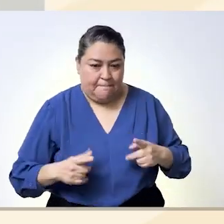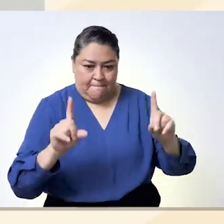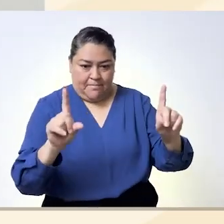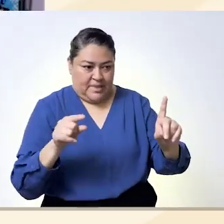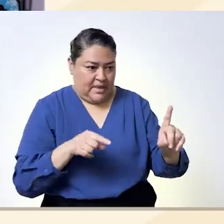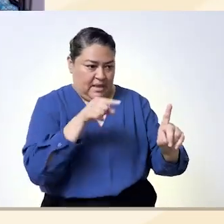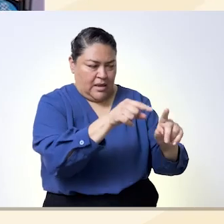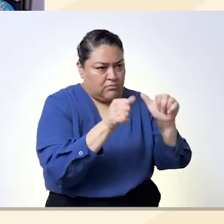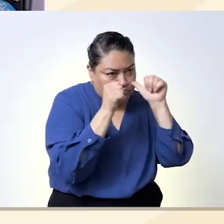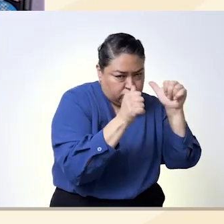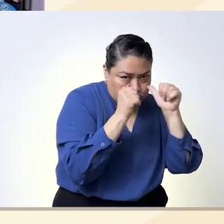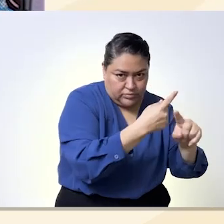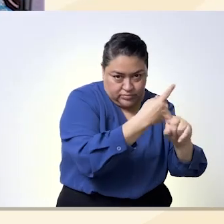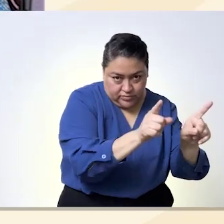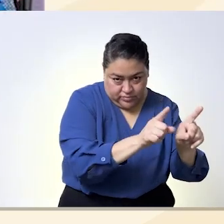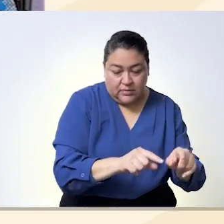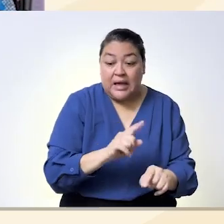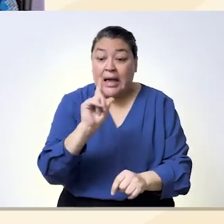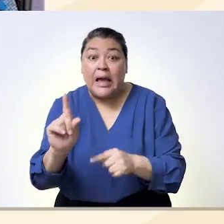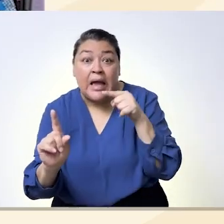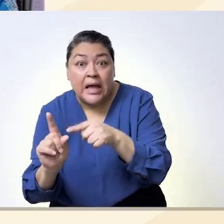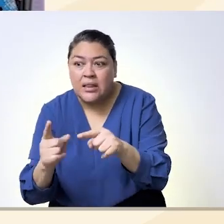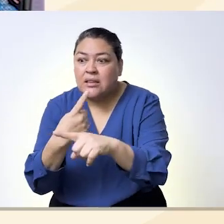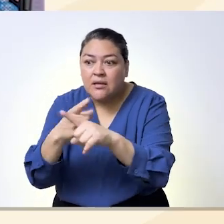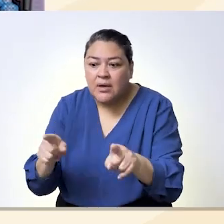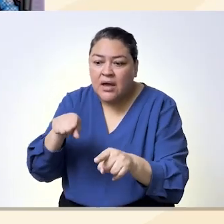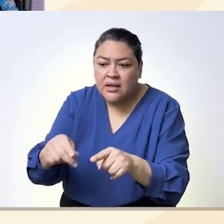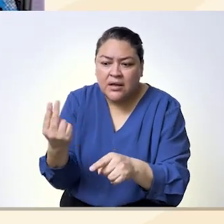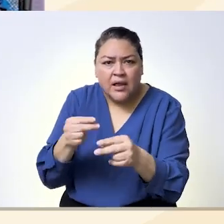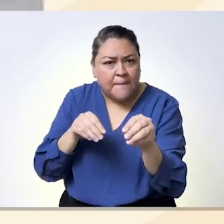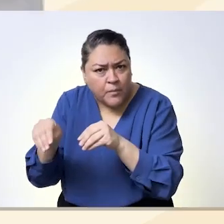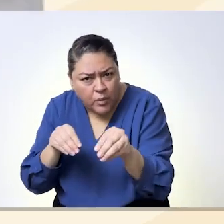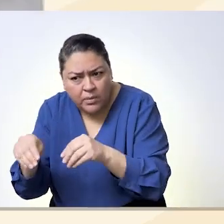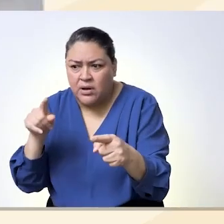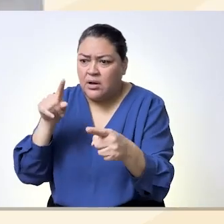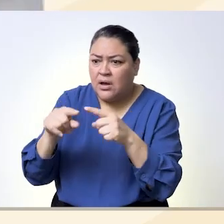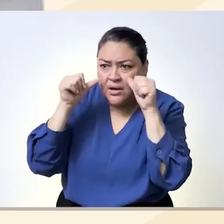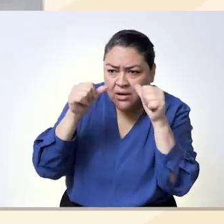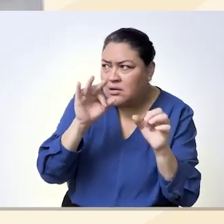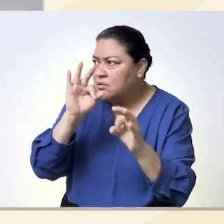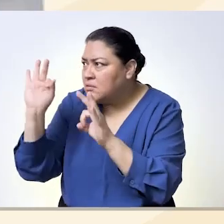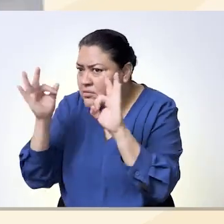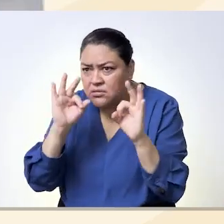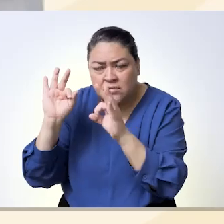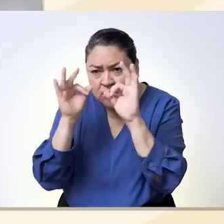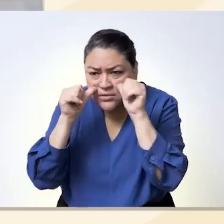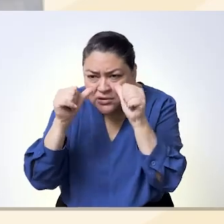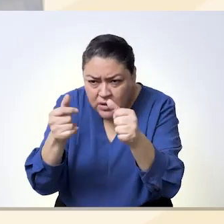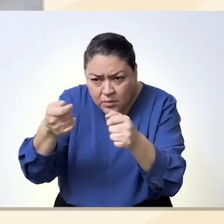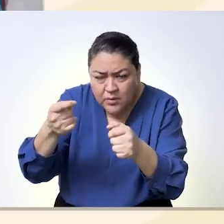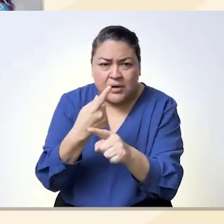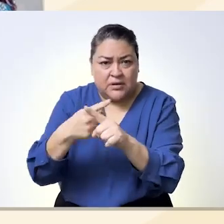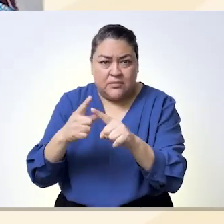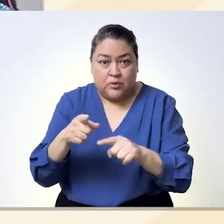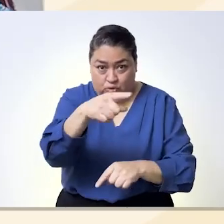el movimiento, de procesar las ideas, un ritmo de vida que se sale de la norma, ¿no? Sí. ¿Qué nos pueden decir? Levantan la mano así abiertamente y